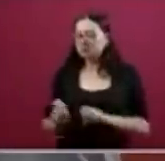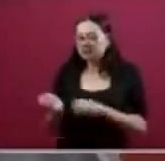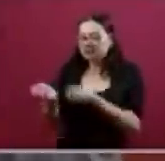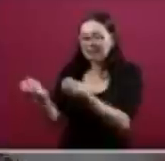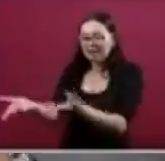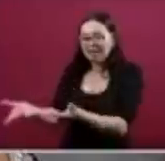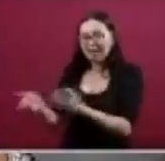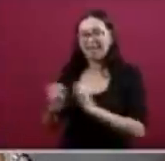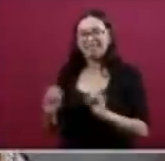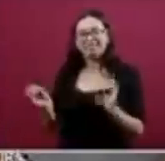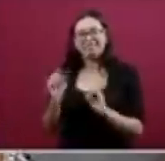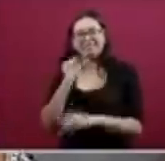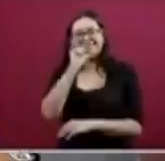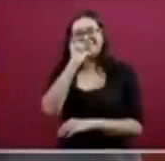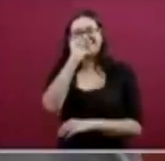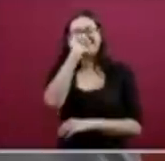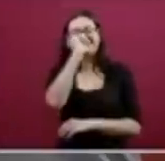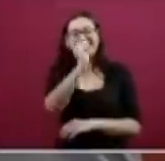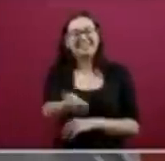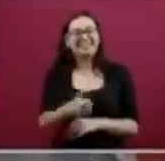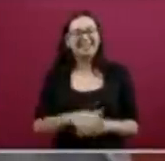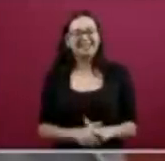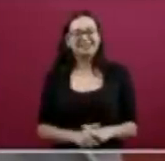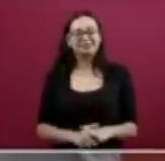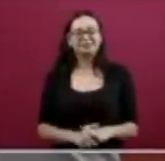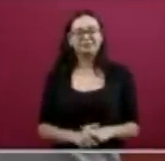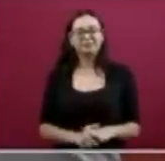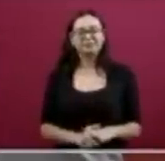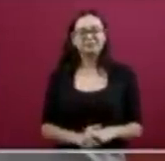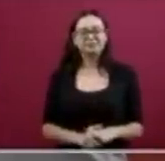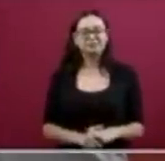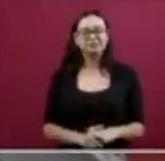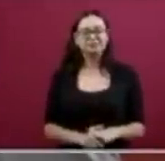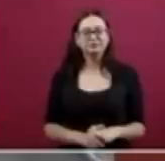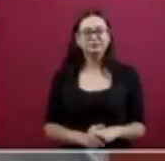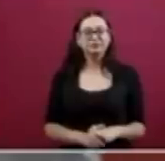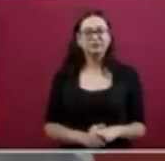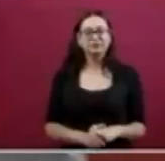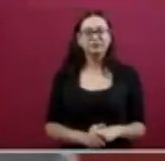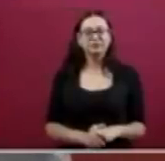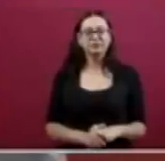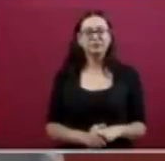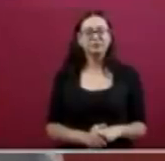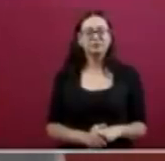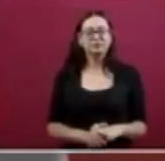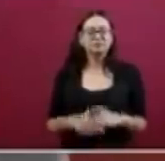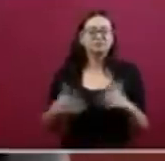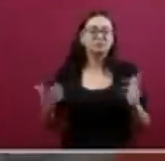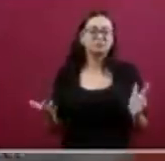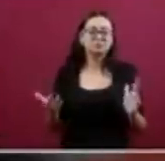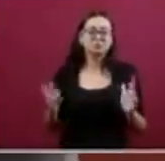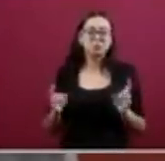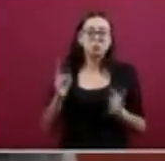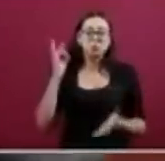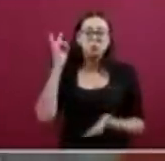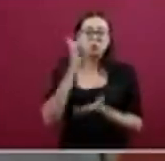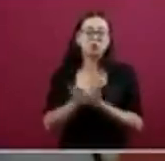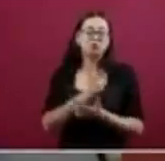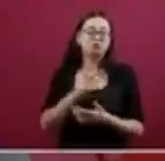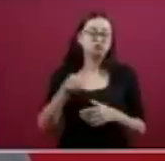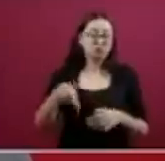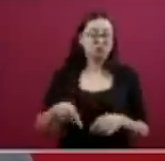solo se registraba de que se le destinaba apoyos a la gente, pero no